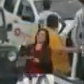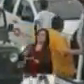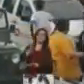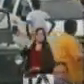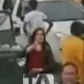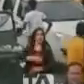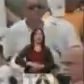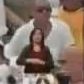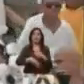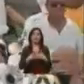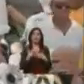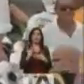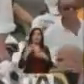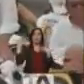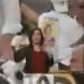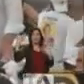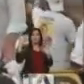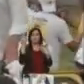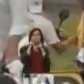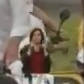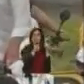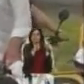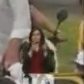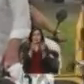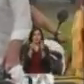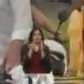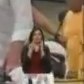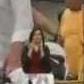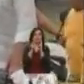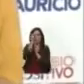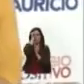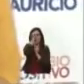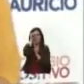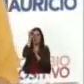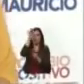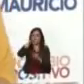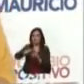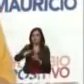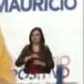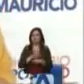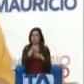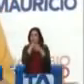pondrán todo su contingente político para precautelar los resultados de este domingo